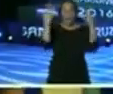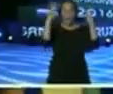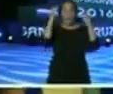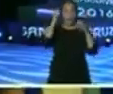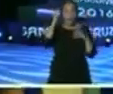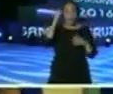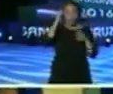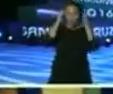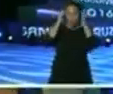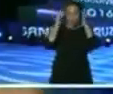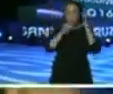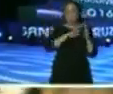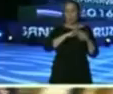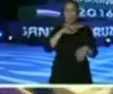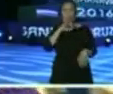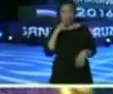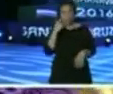mamelucos, a lucirse.